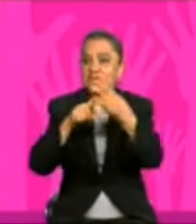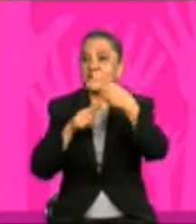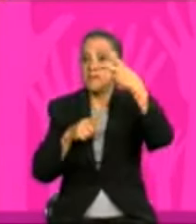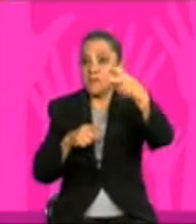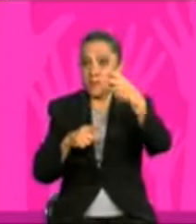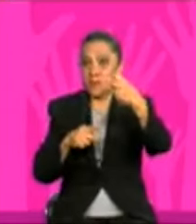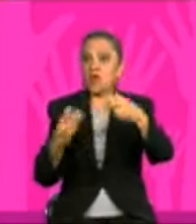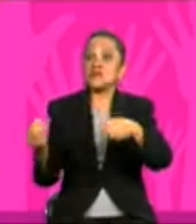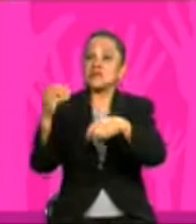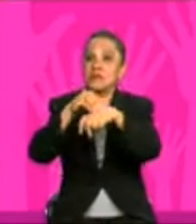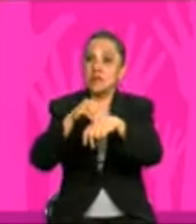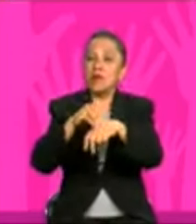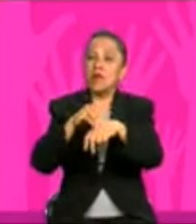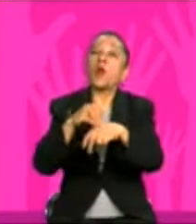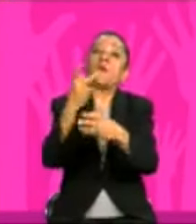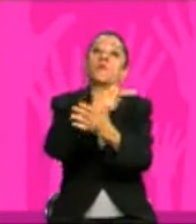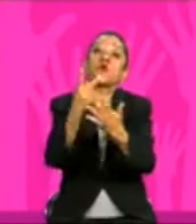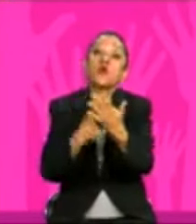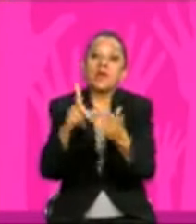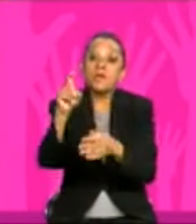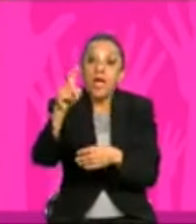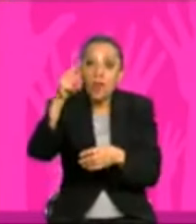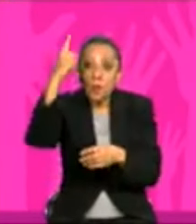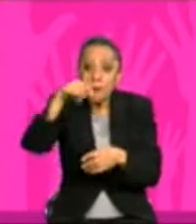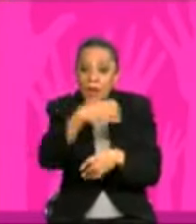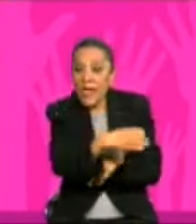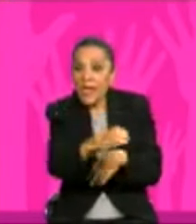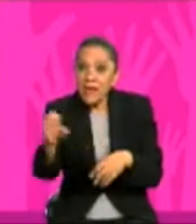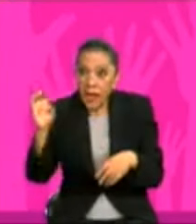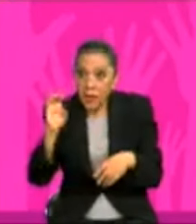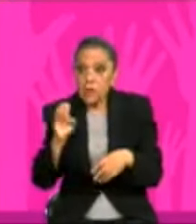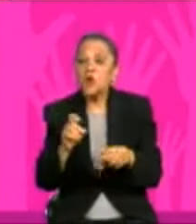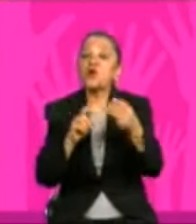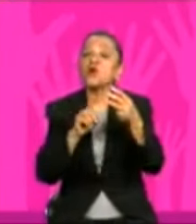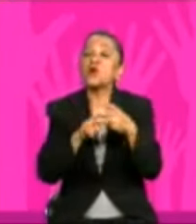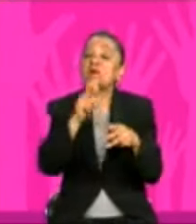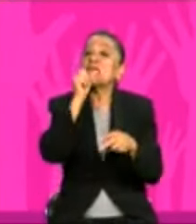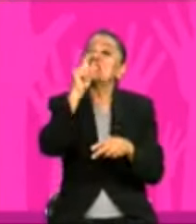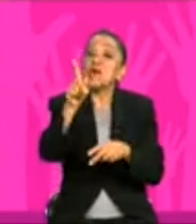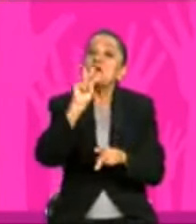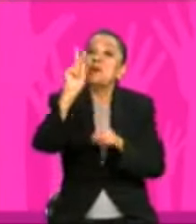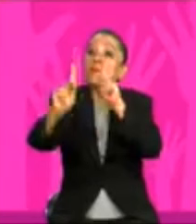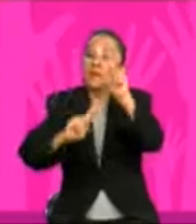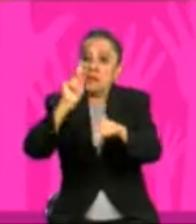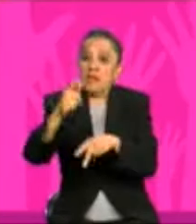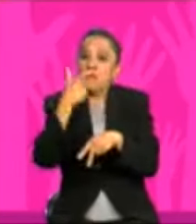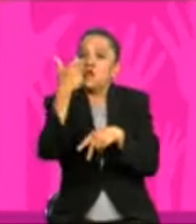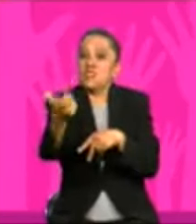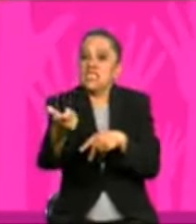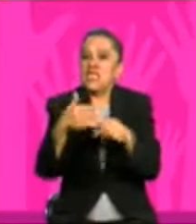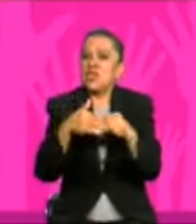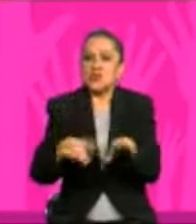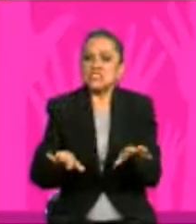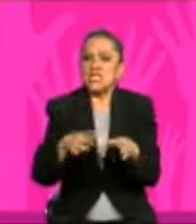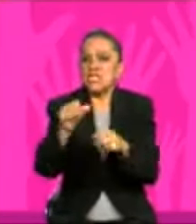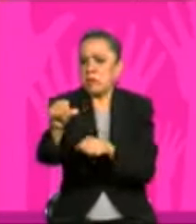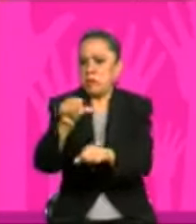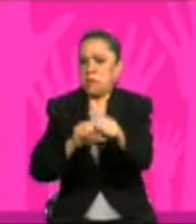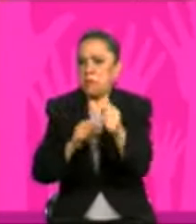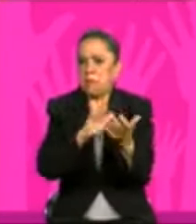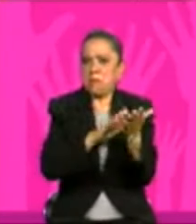el programa integral de agua para el campo. Daremos créditos a la palabra y apoyaremos a los productores con seguros para